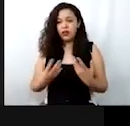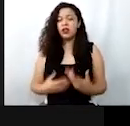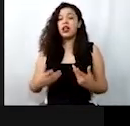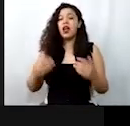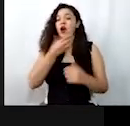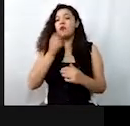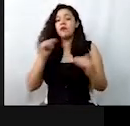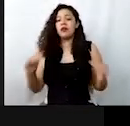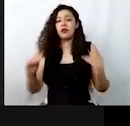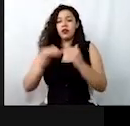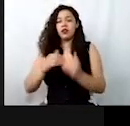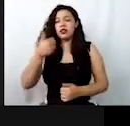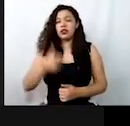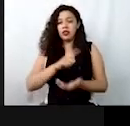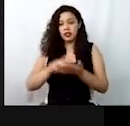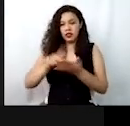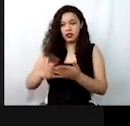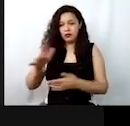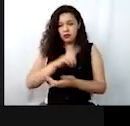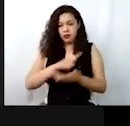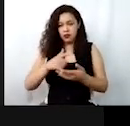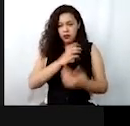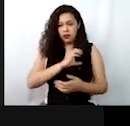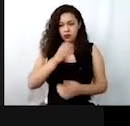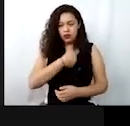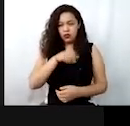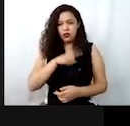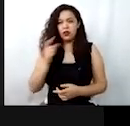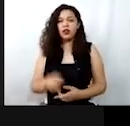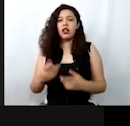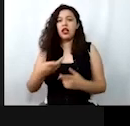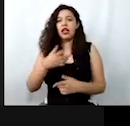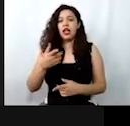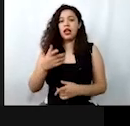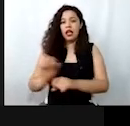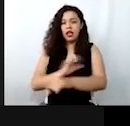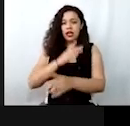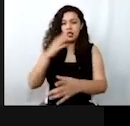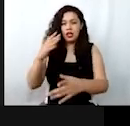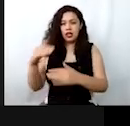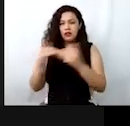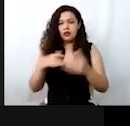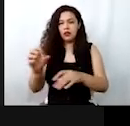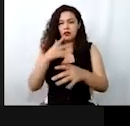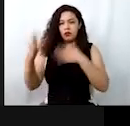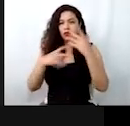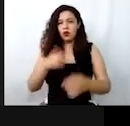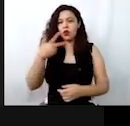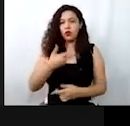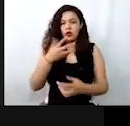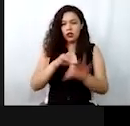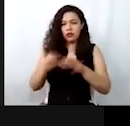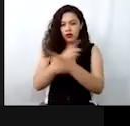6. Agua limpia y saneamiento. 7. Energía asequible y no contaminante. 8. Trabajo decente y crecimiento económico.